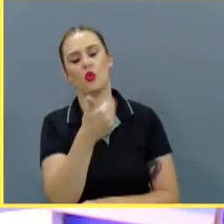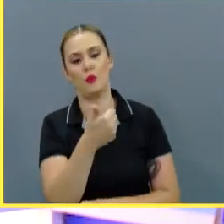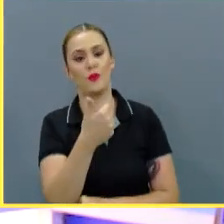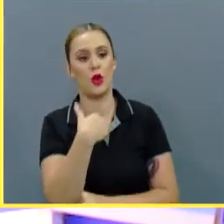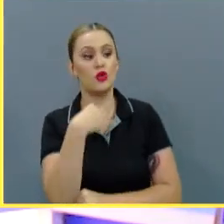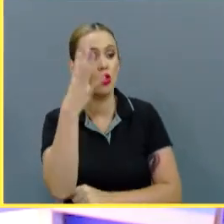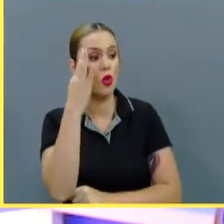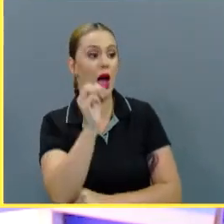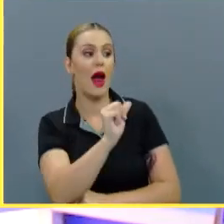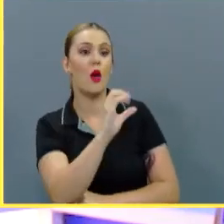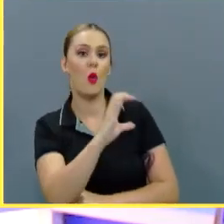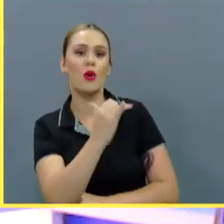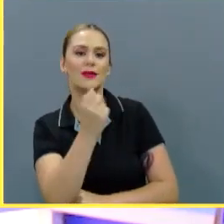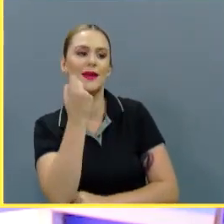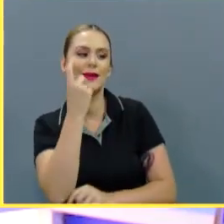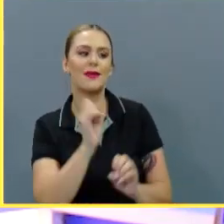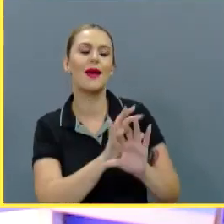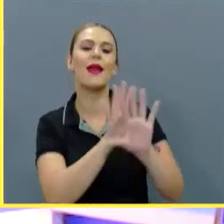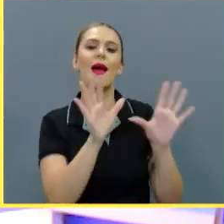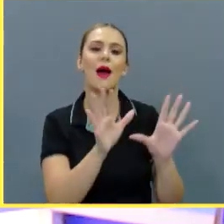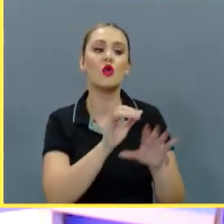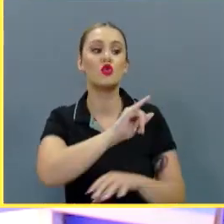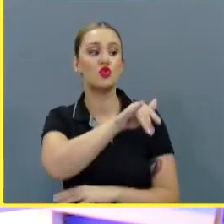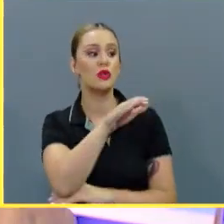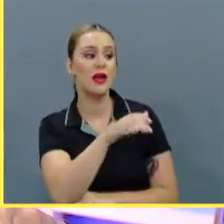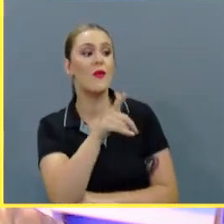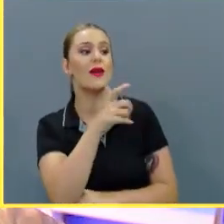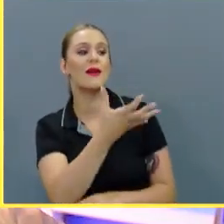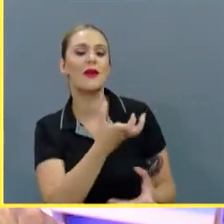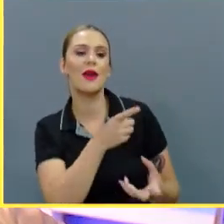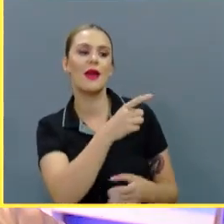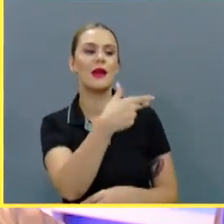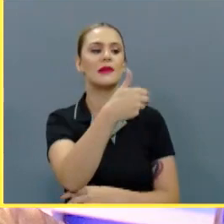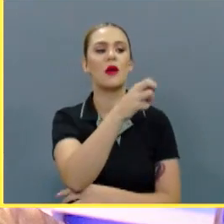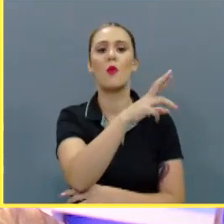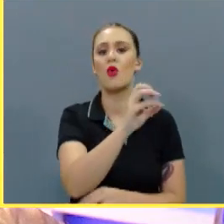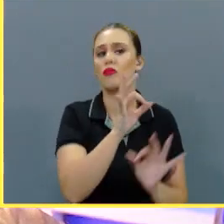Yo creo que a Aaron Cruz ya le quedó claro que Justin Campos es el que quiere ser Kevin Chamorro.